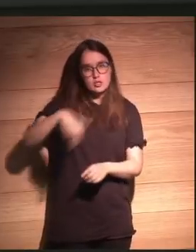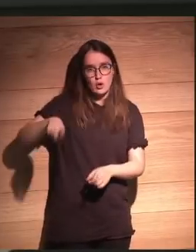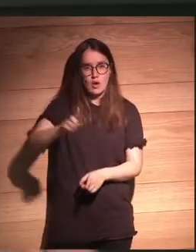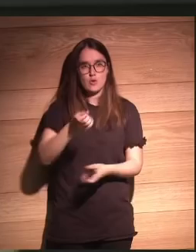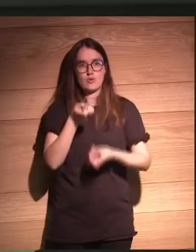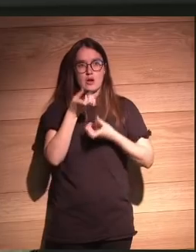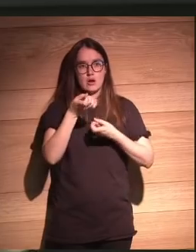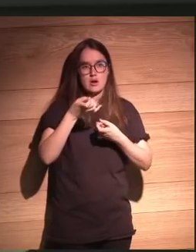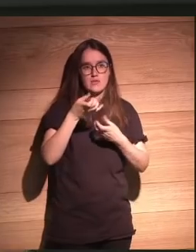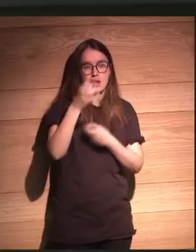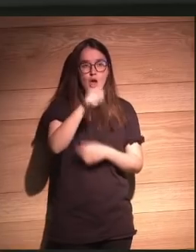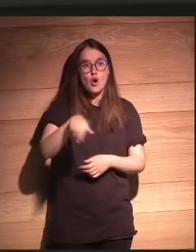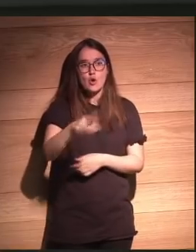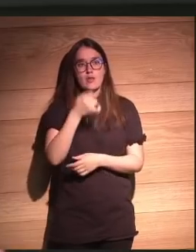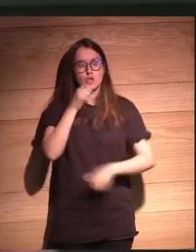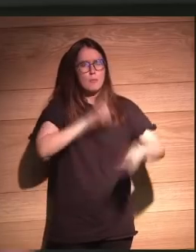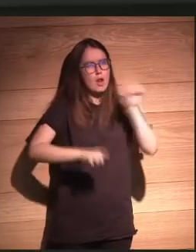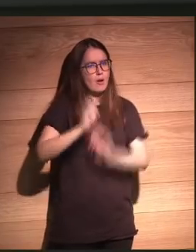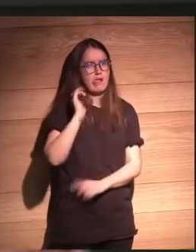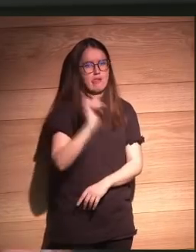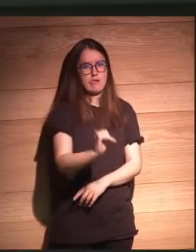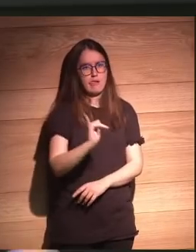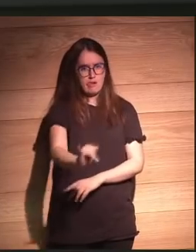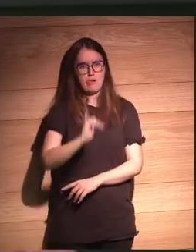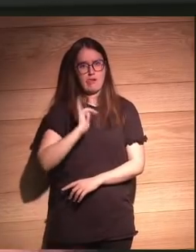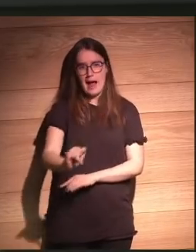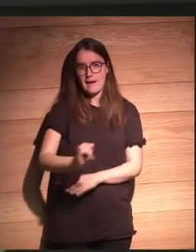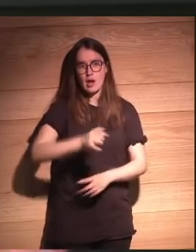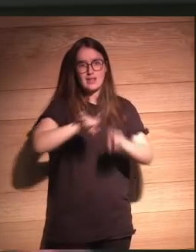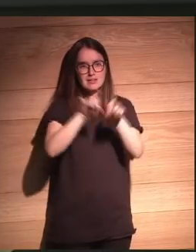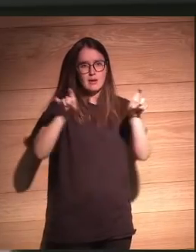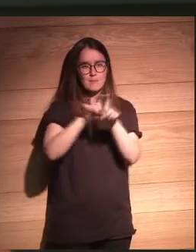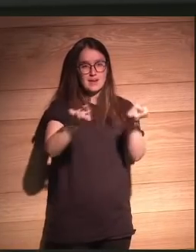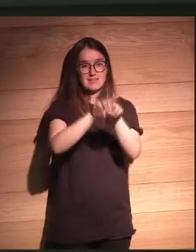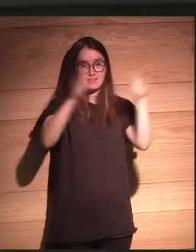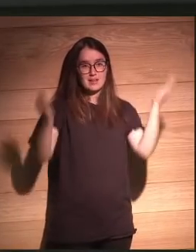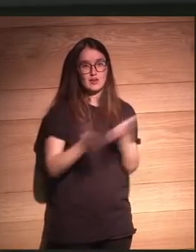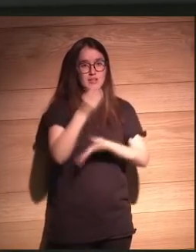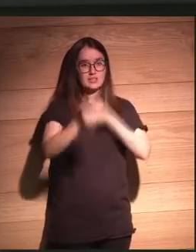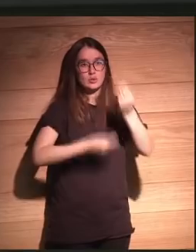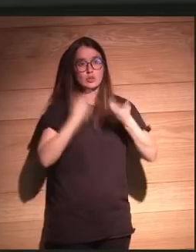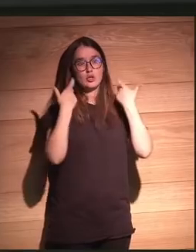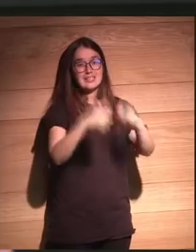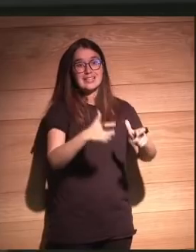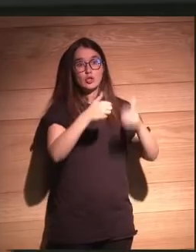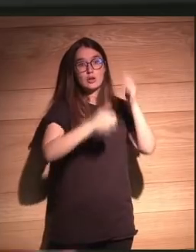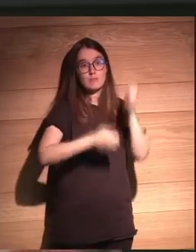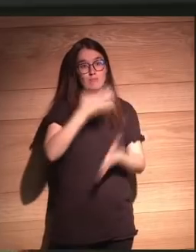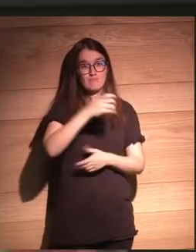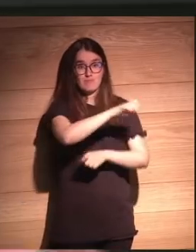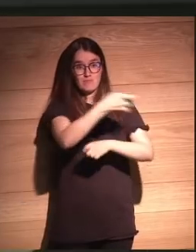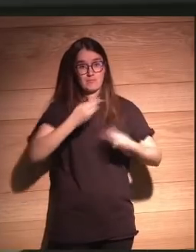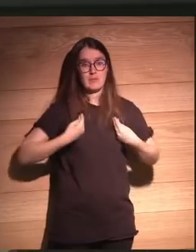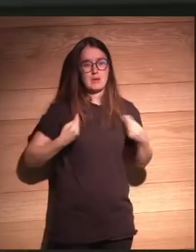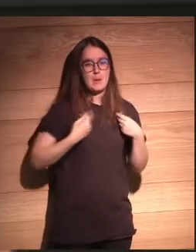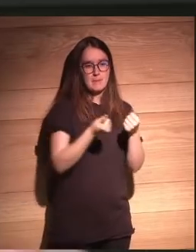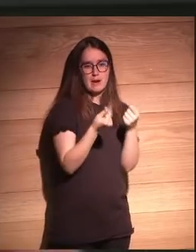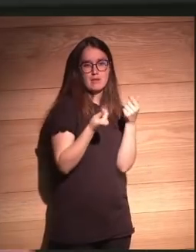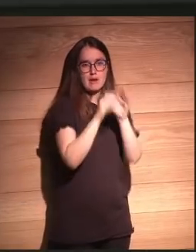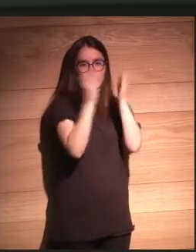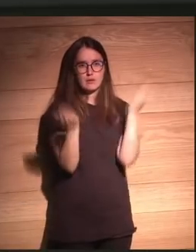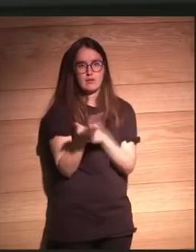relatora de Naciones Unidas ha dicho: hay un problema, las oligarquías internacionales están utilizando el sector inmobiliario para aparcar su dinero a nivel